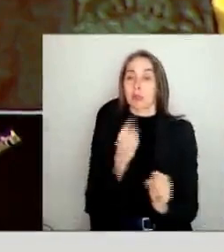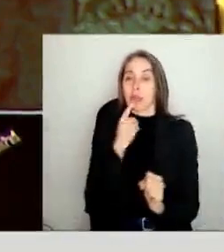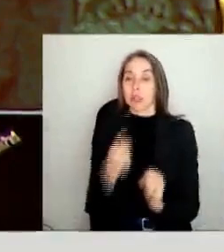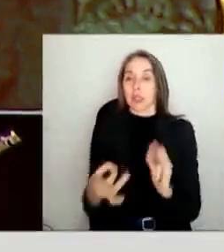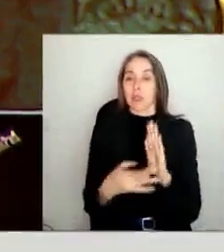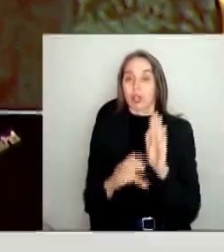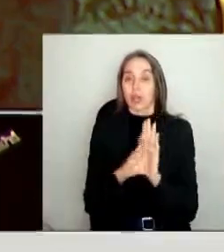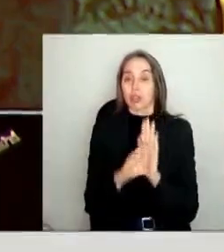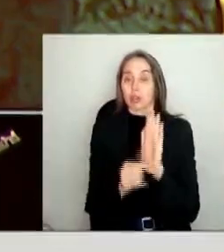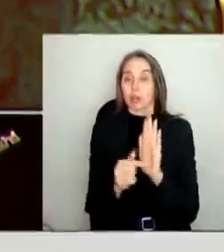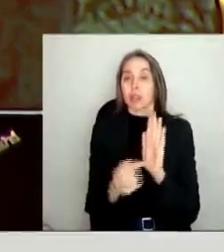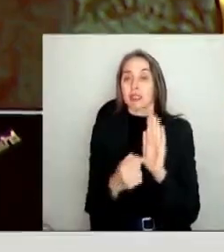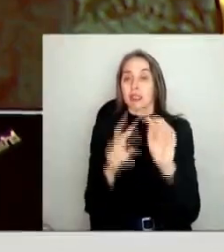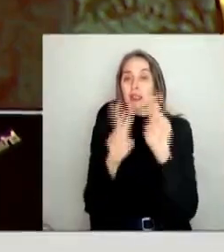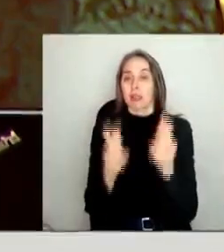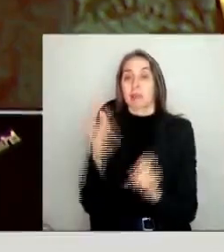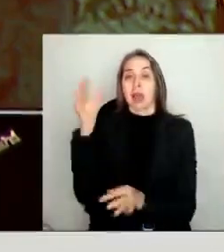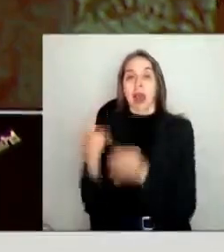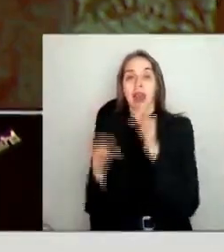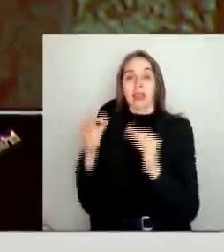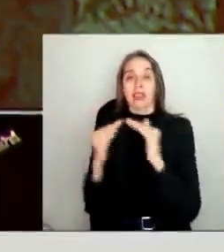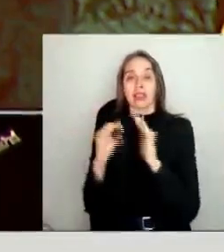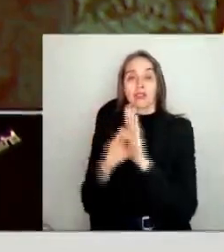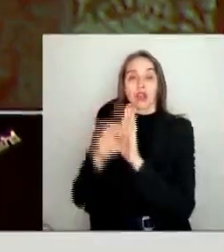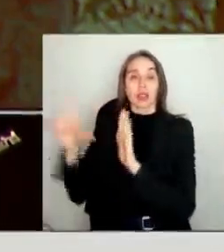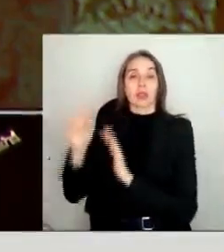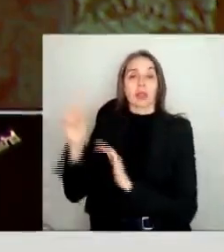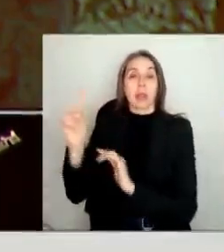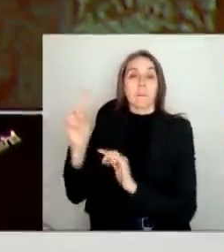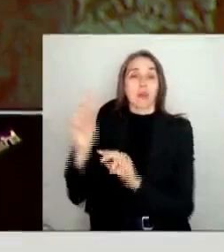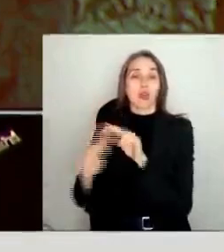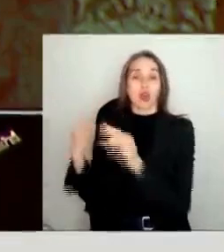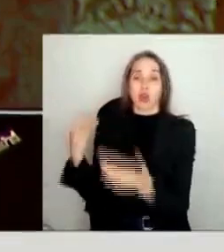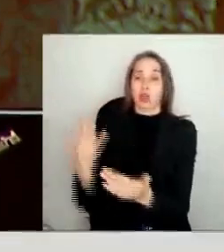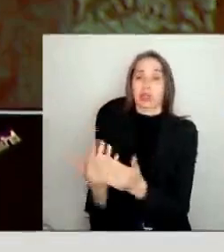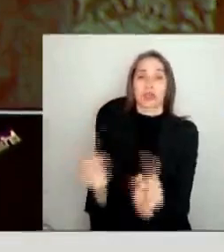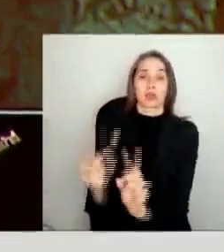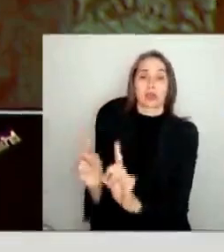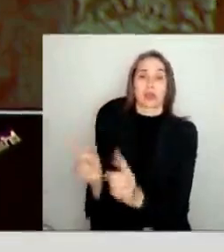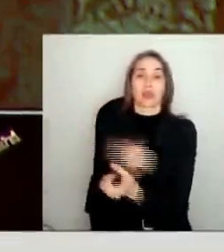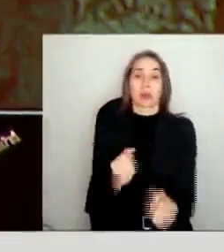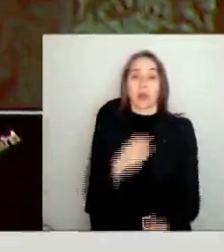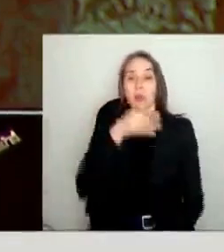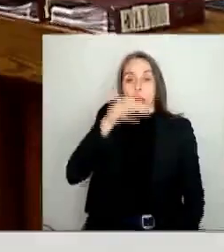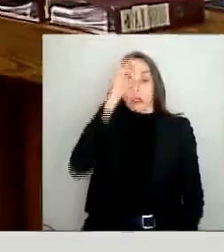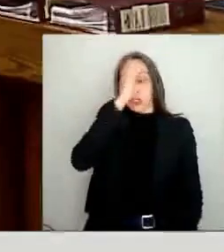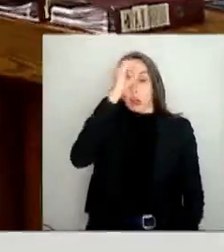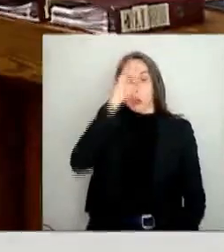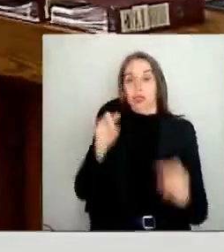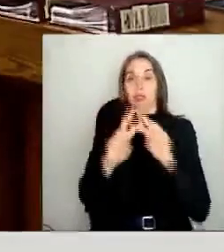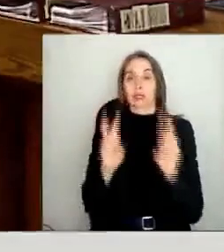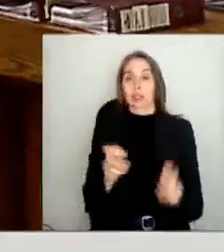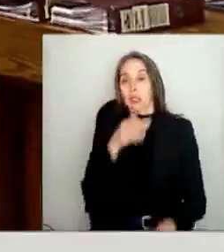tipo de cuestiones el tribunal constitucional tampoco lo ha hecho y por lo tanto estamos impedidos de poder pronunciarnos sobre el particular